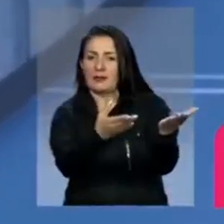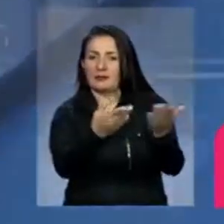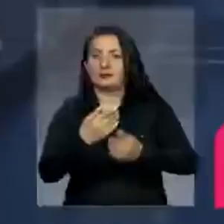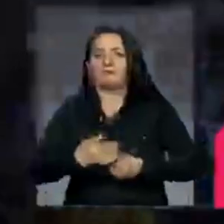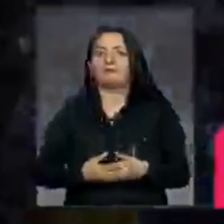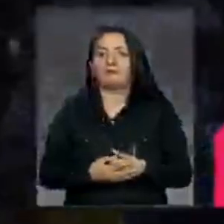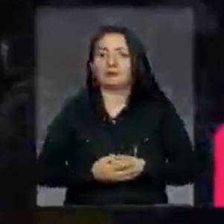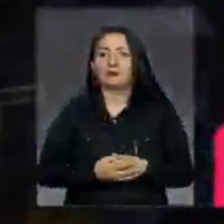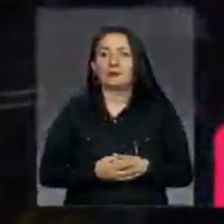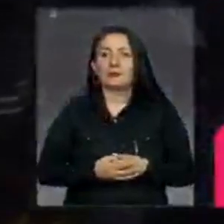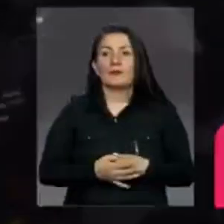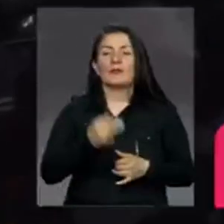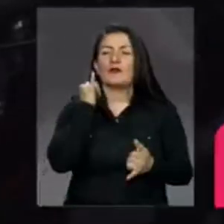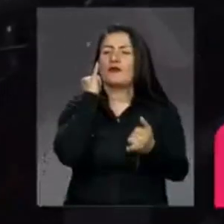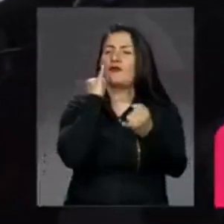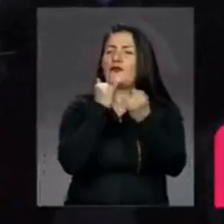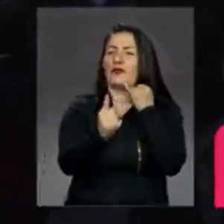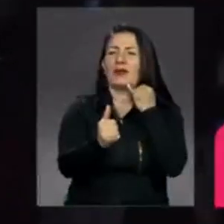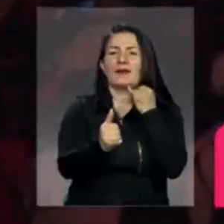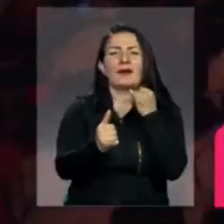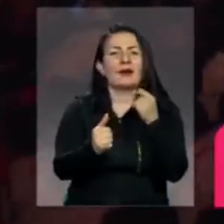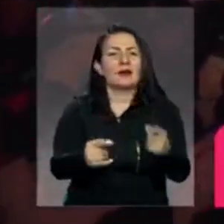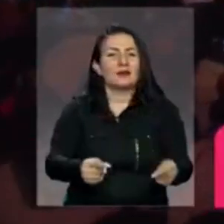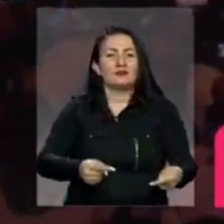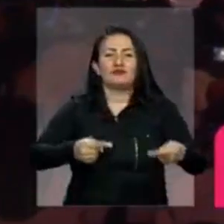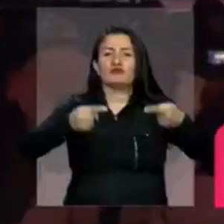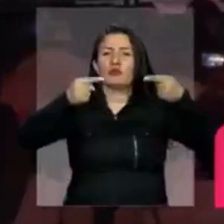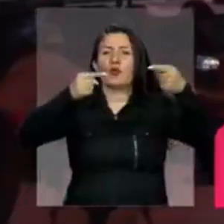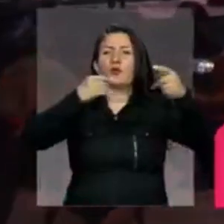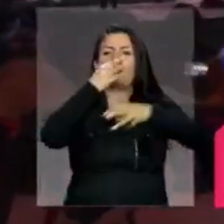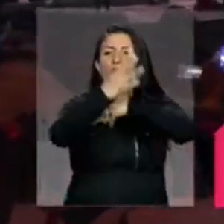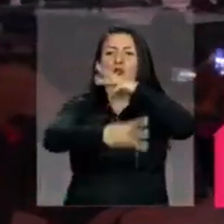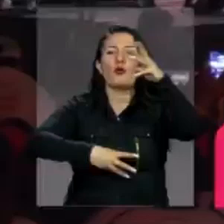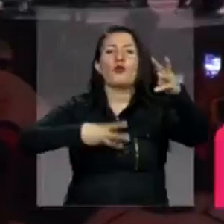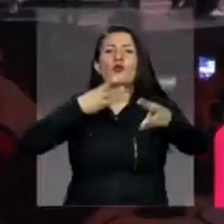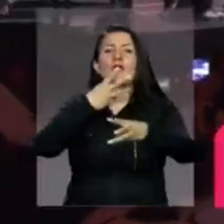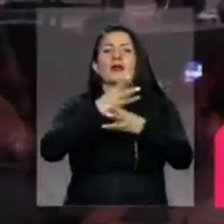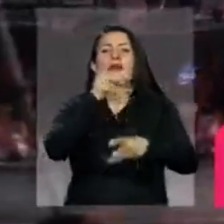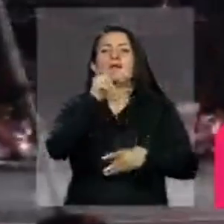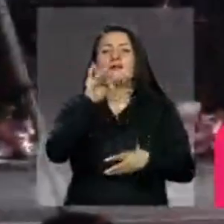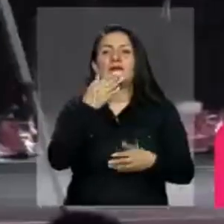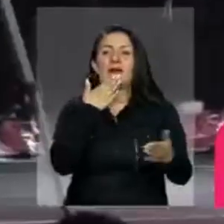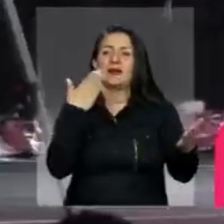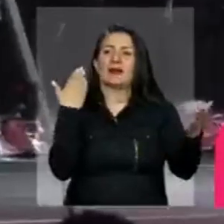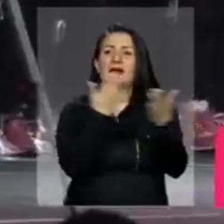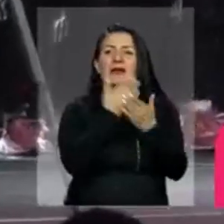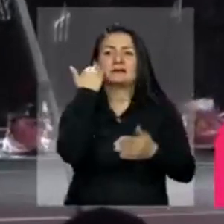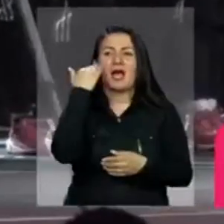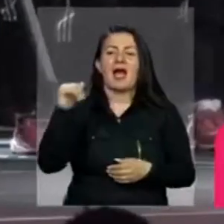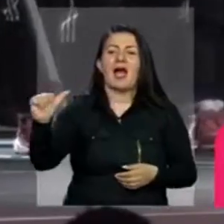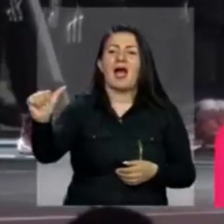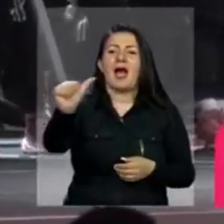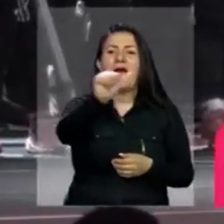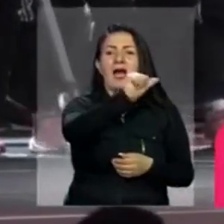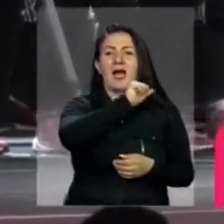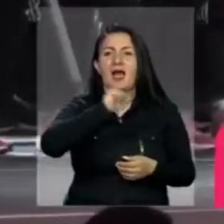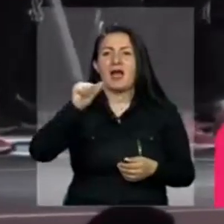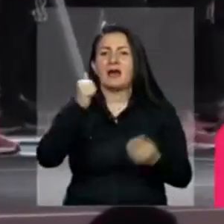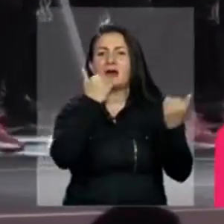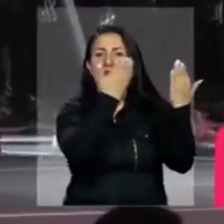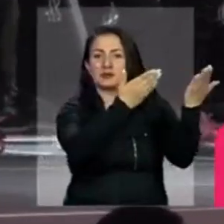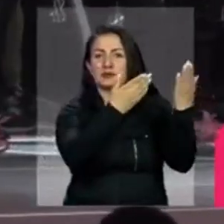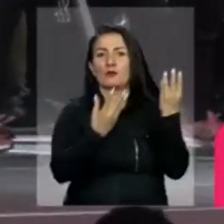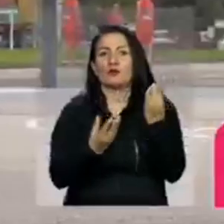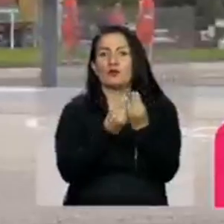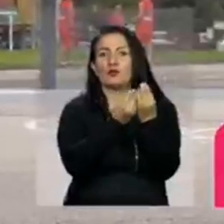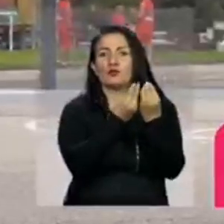mujeres. La única final que el país ha jugado en un mundial de fútbol de la FIFA se dio gracias a la selección femenina